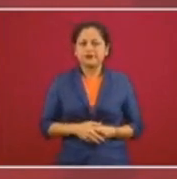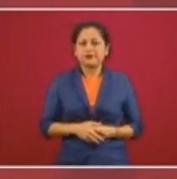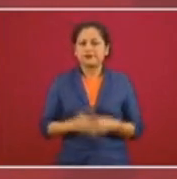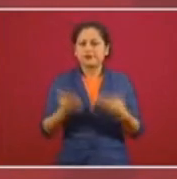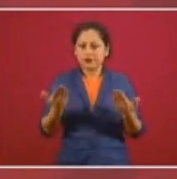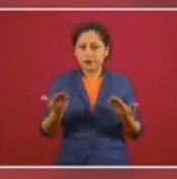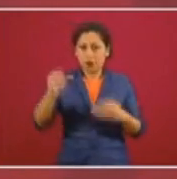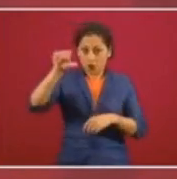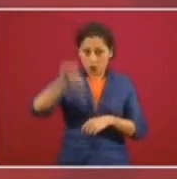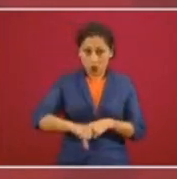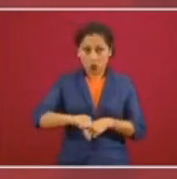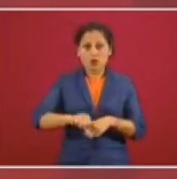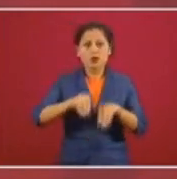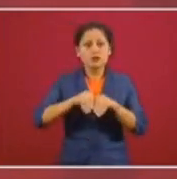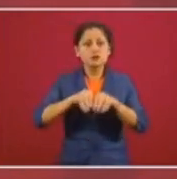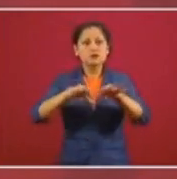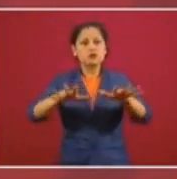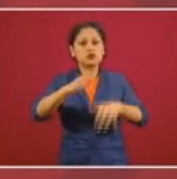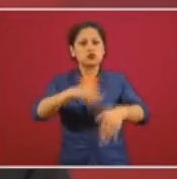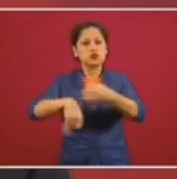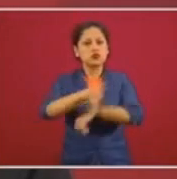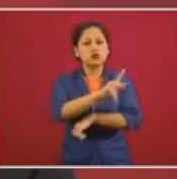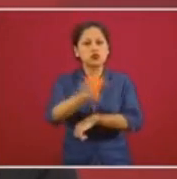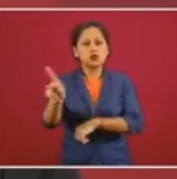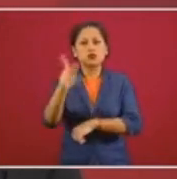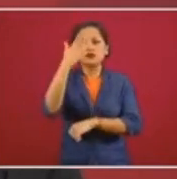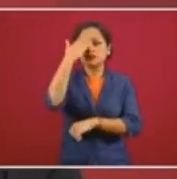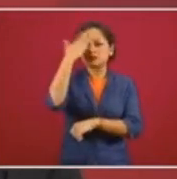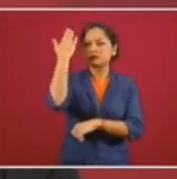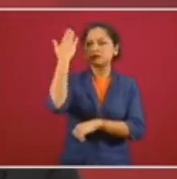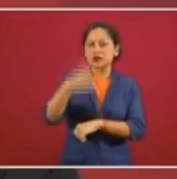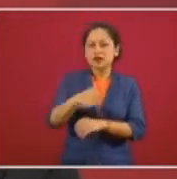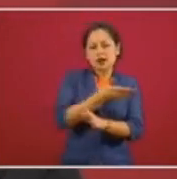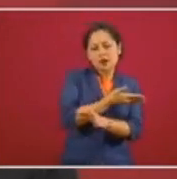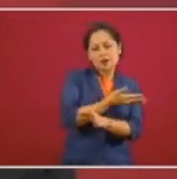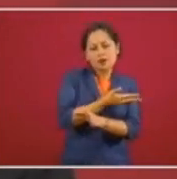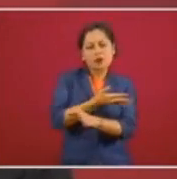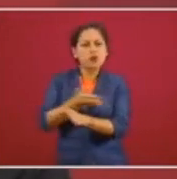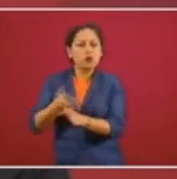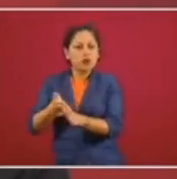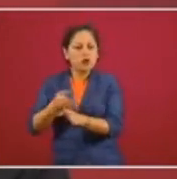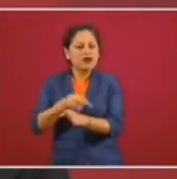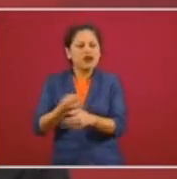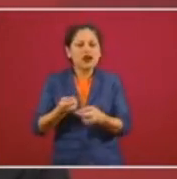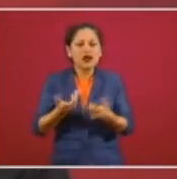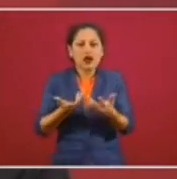qué se ha logrado hasta ahora y qué viene,